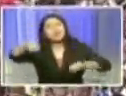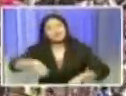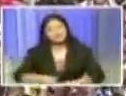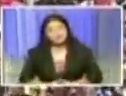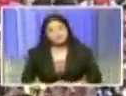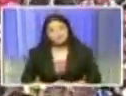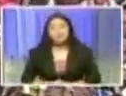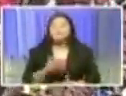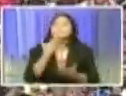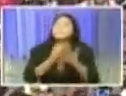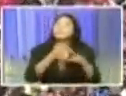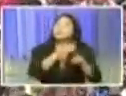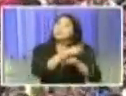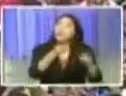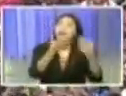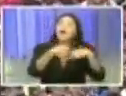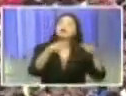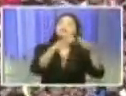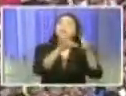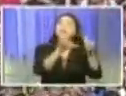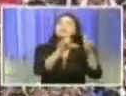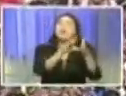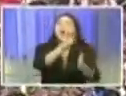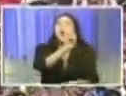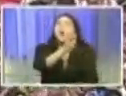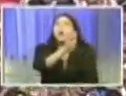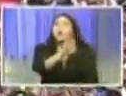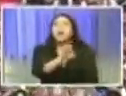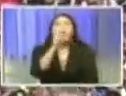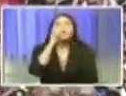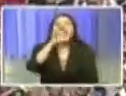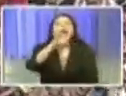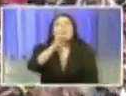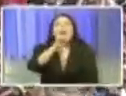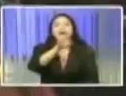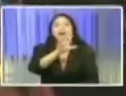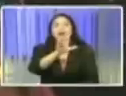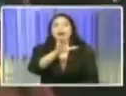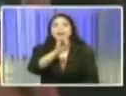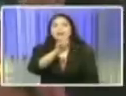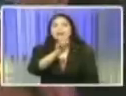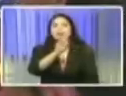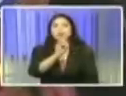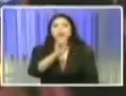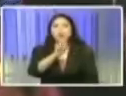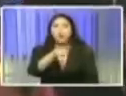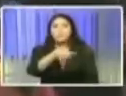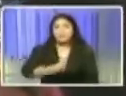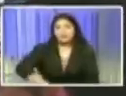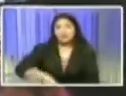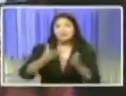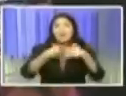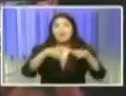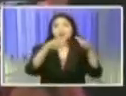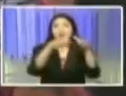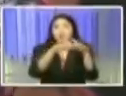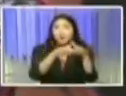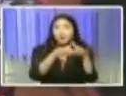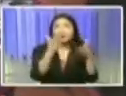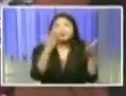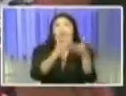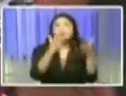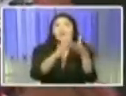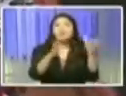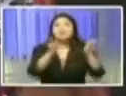Yo les pido apoyo a la OVE. Carlitos Quintero, presidente de la Federación Venezolana de